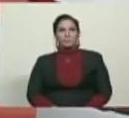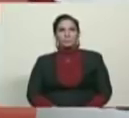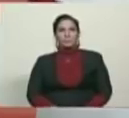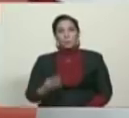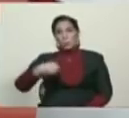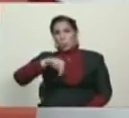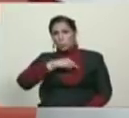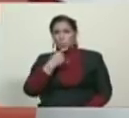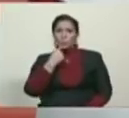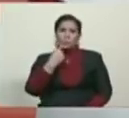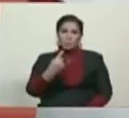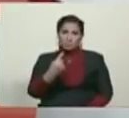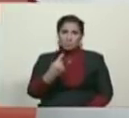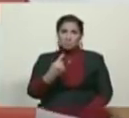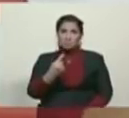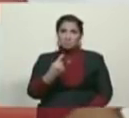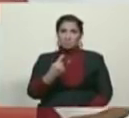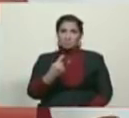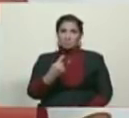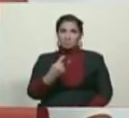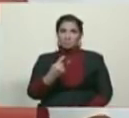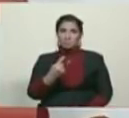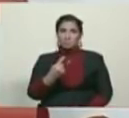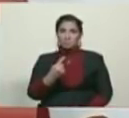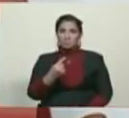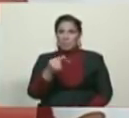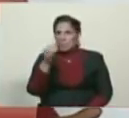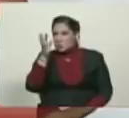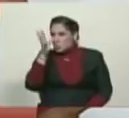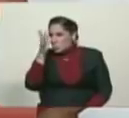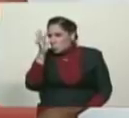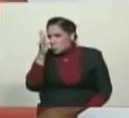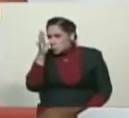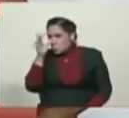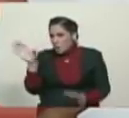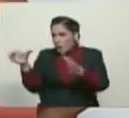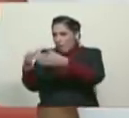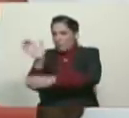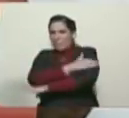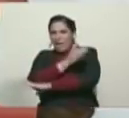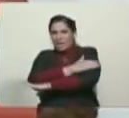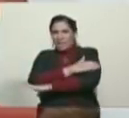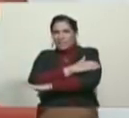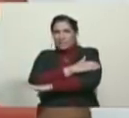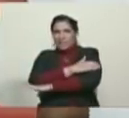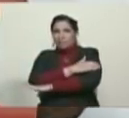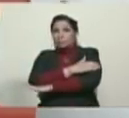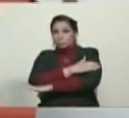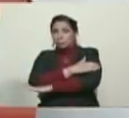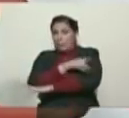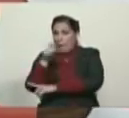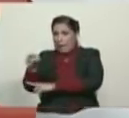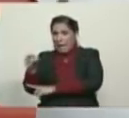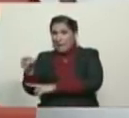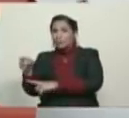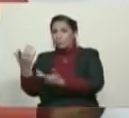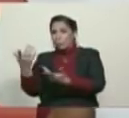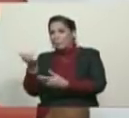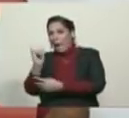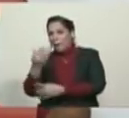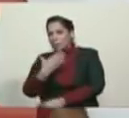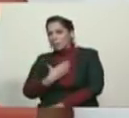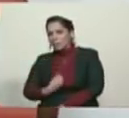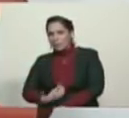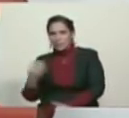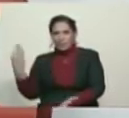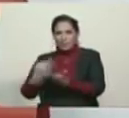Nosotros lo dijimos, provoca burlarse de la derecha y las ofertas a su gente, pero da tristeza, en verdad, sobre todo por la